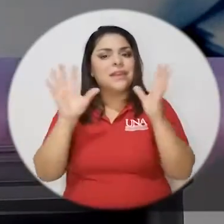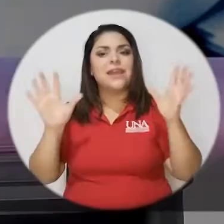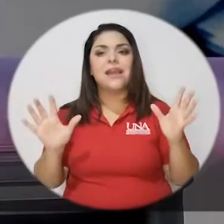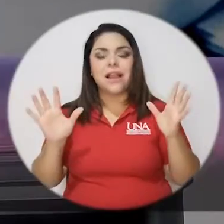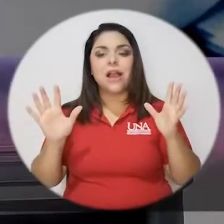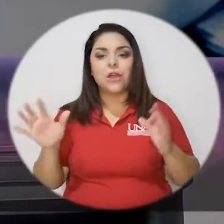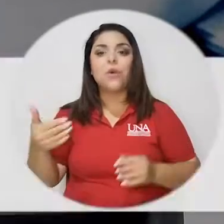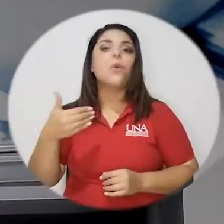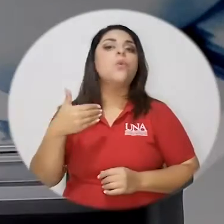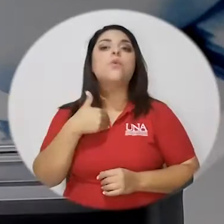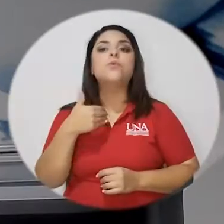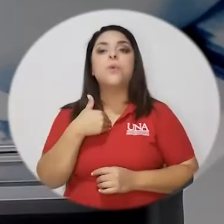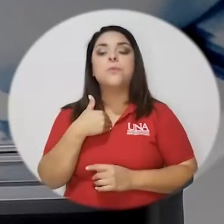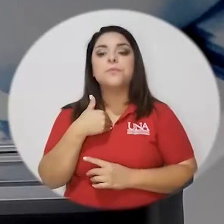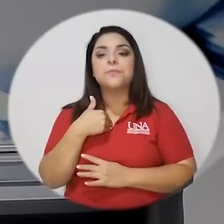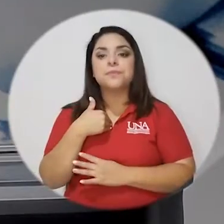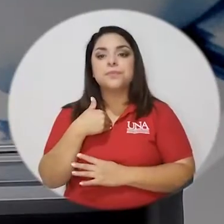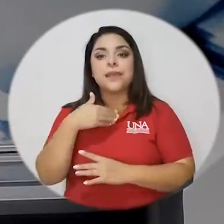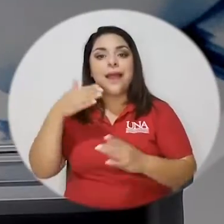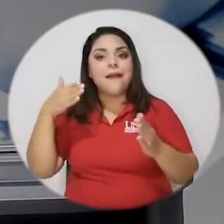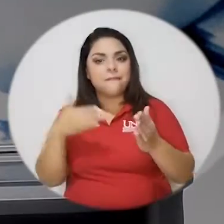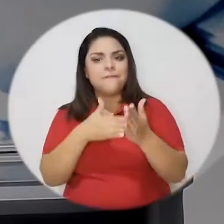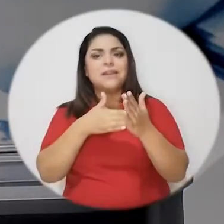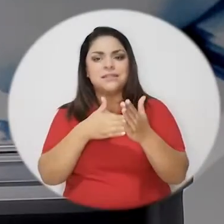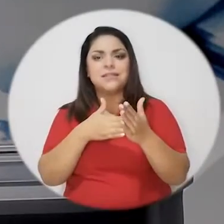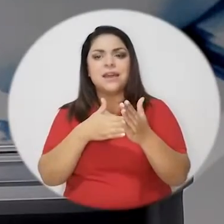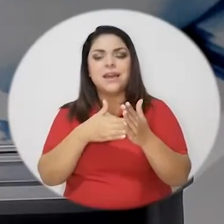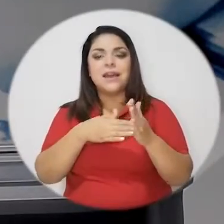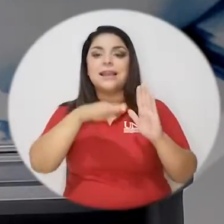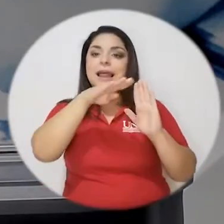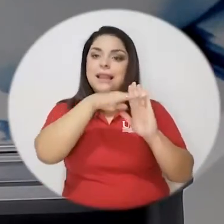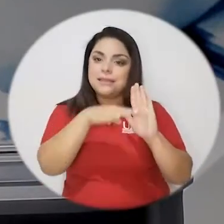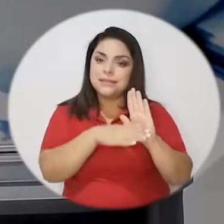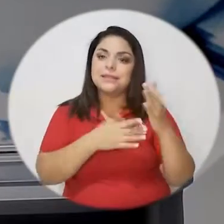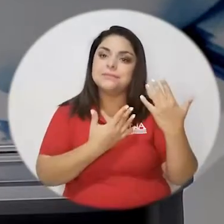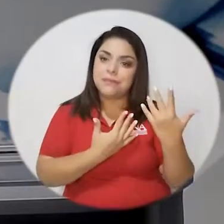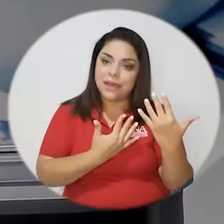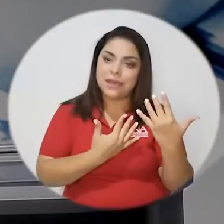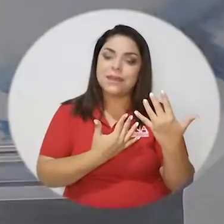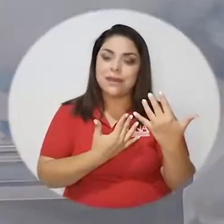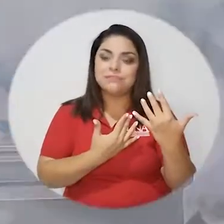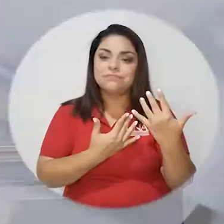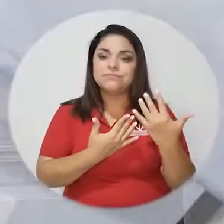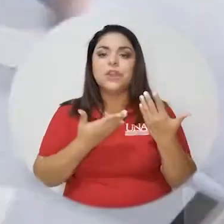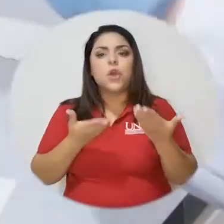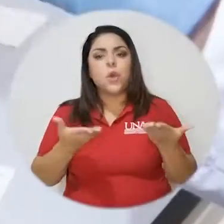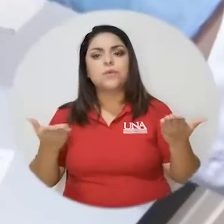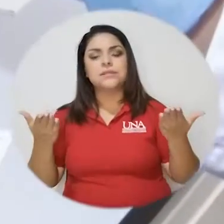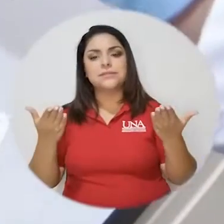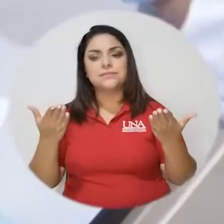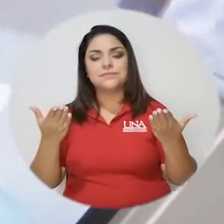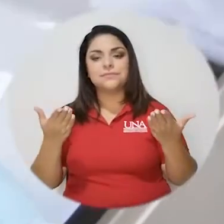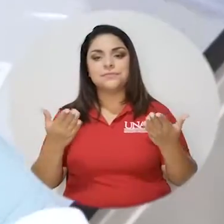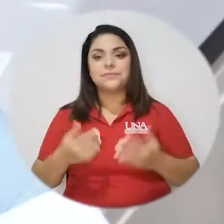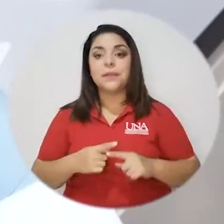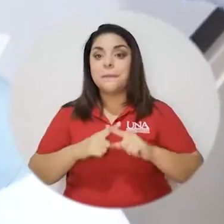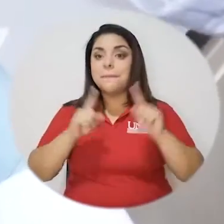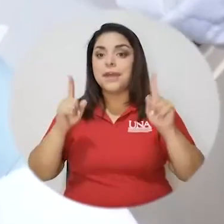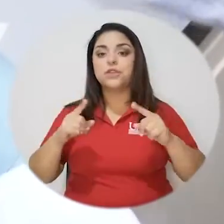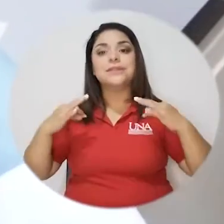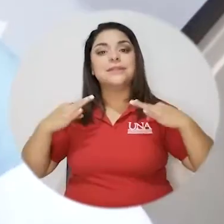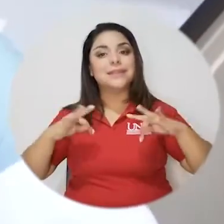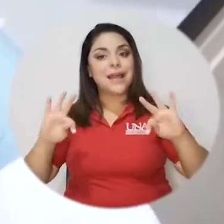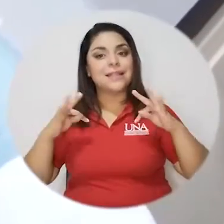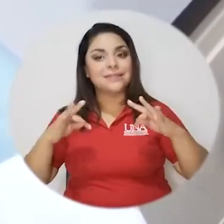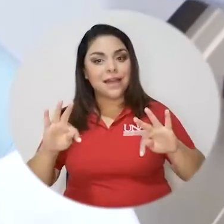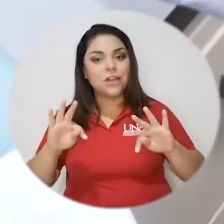esto. Por supuesto, hubo una afectación sobre las listas de espera, sobre cosas